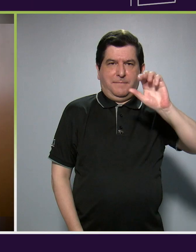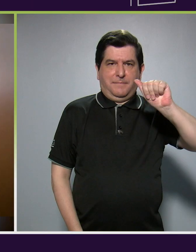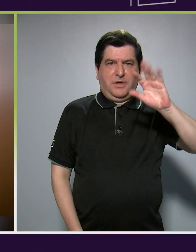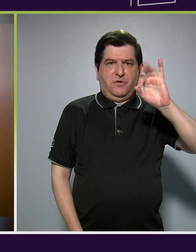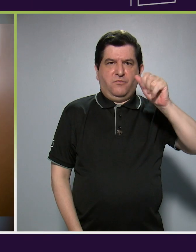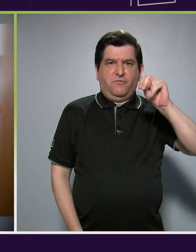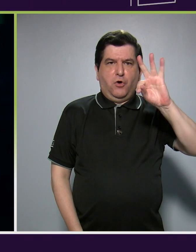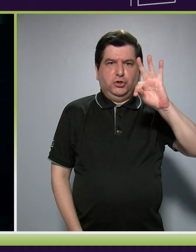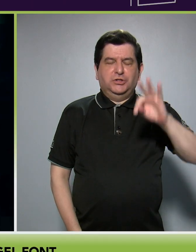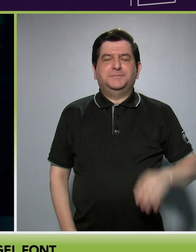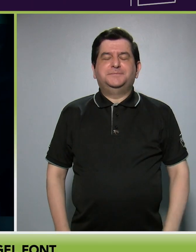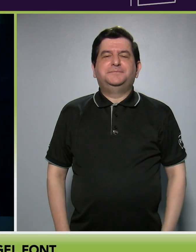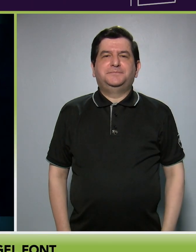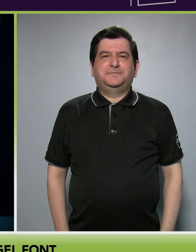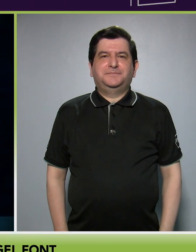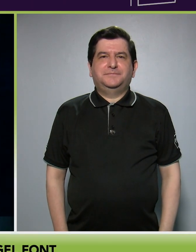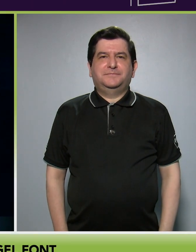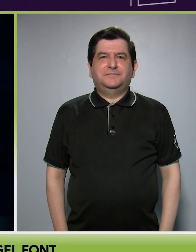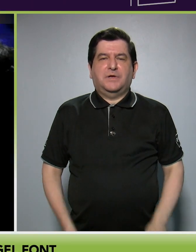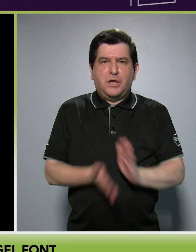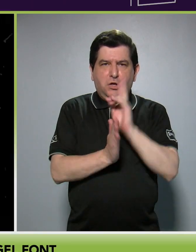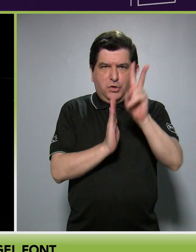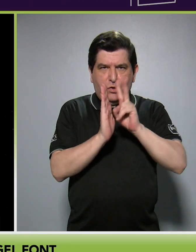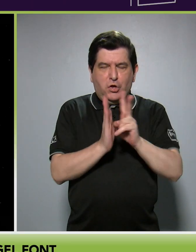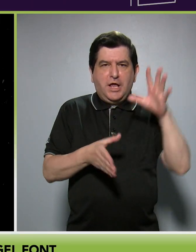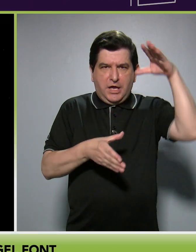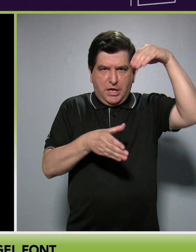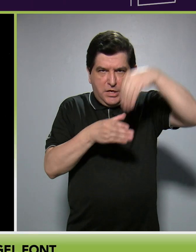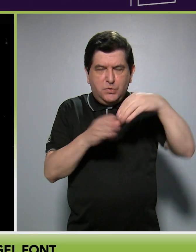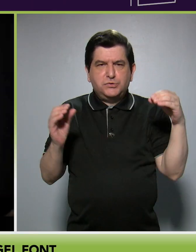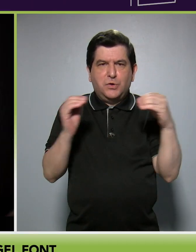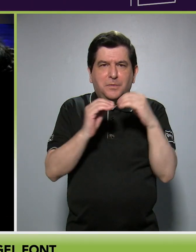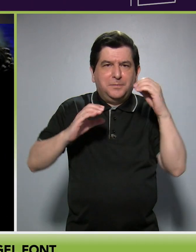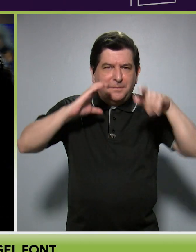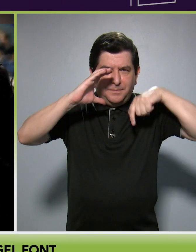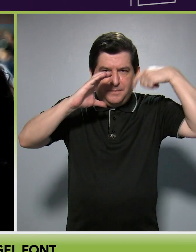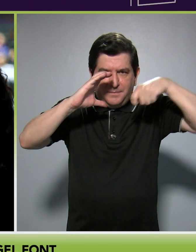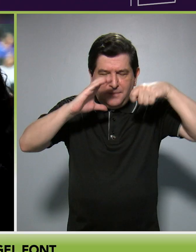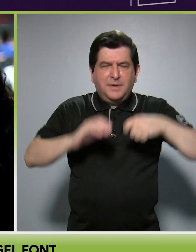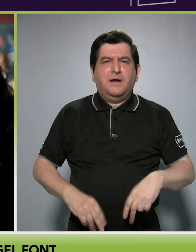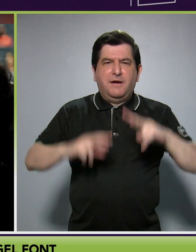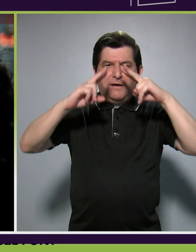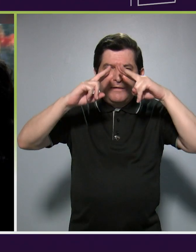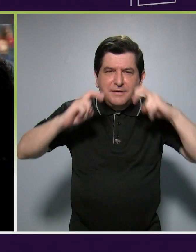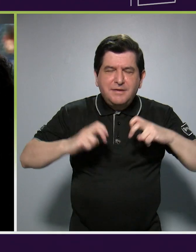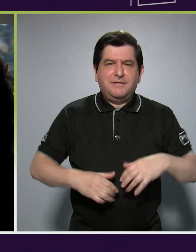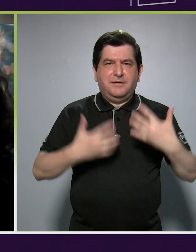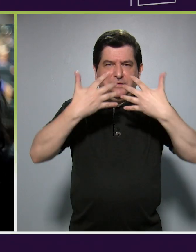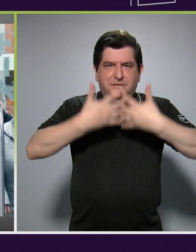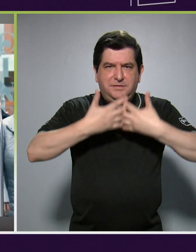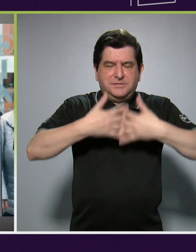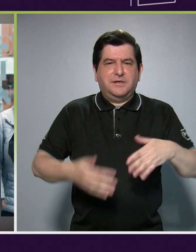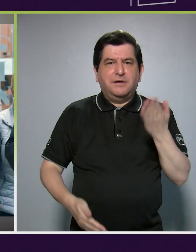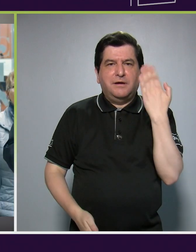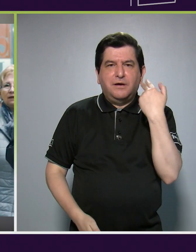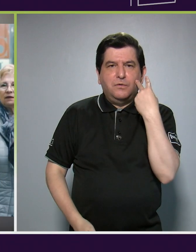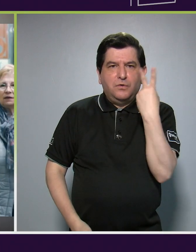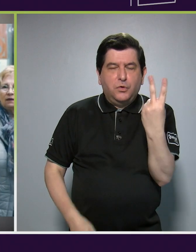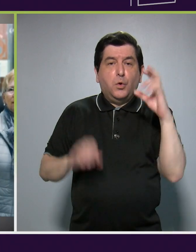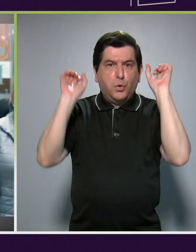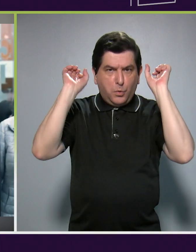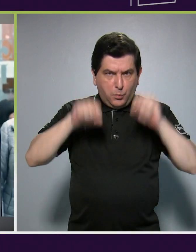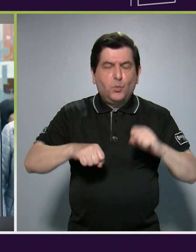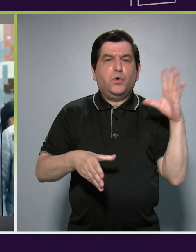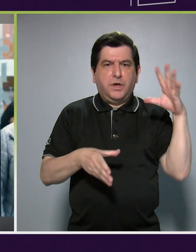Font. En el documental Inclusión más allá del cine, se aborda cómo la industria audiovisual puede llegar a ser